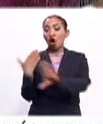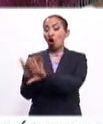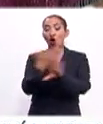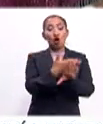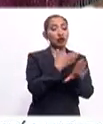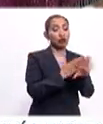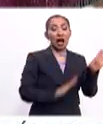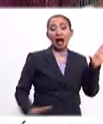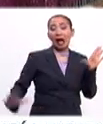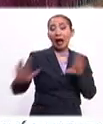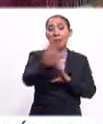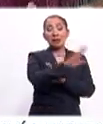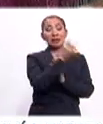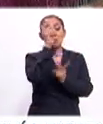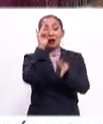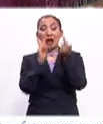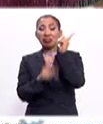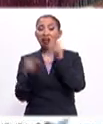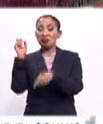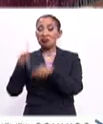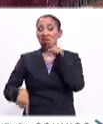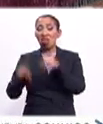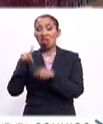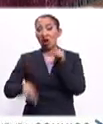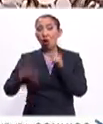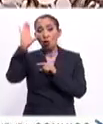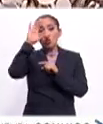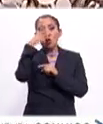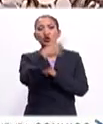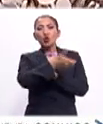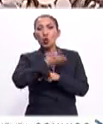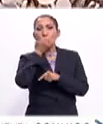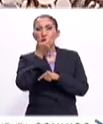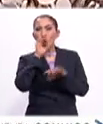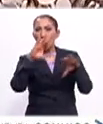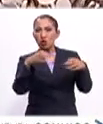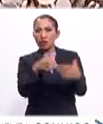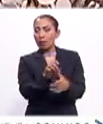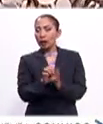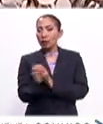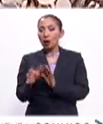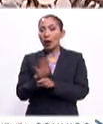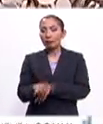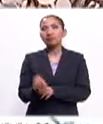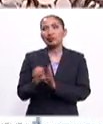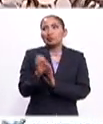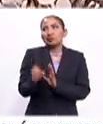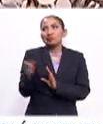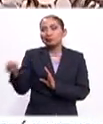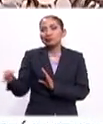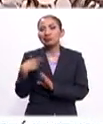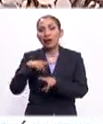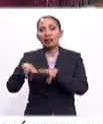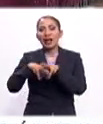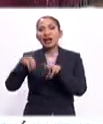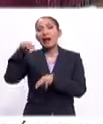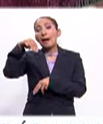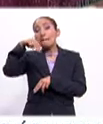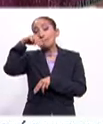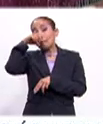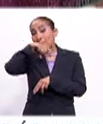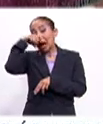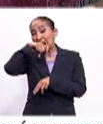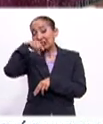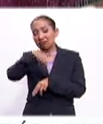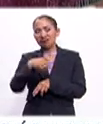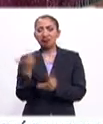que puedan ir en contra de las culturas de estas comunidades, ¿no? Bueno, me refiero, por ejemplo, al Tren Maya, que